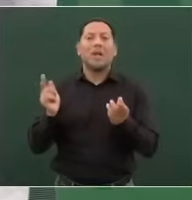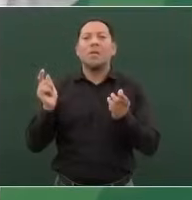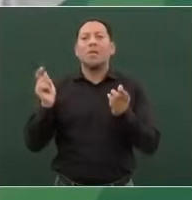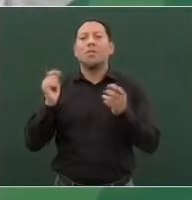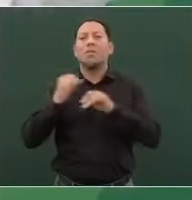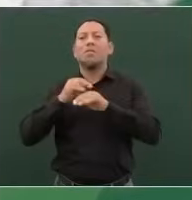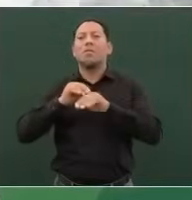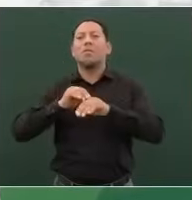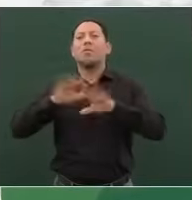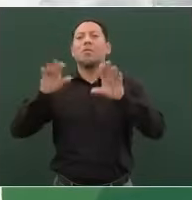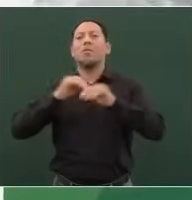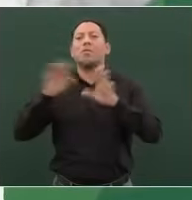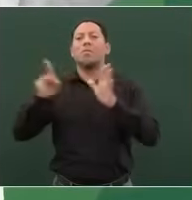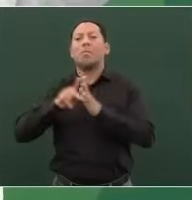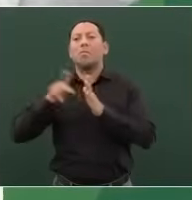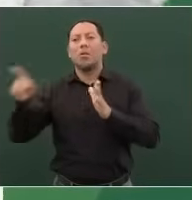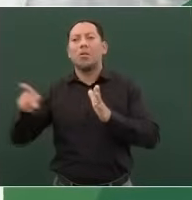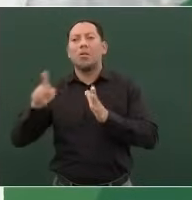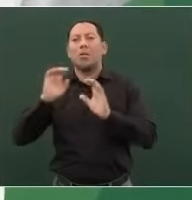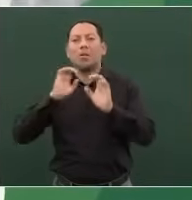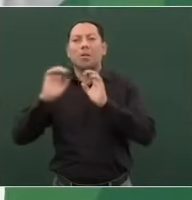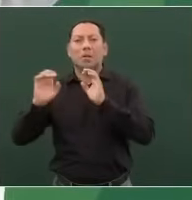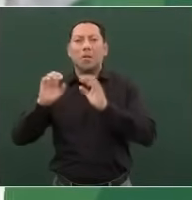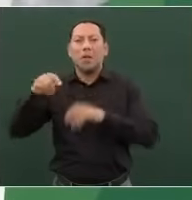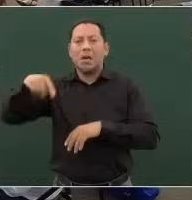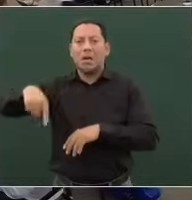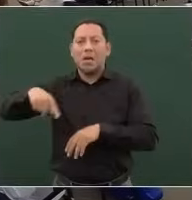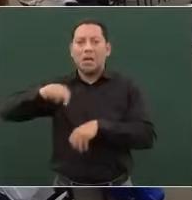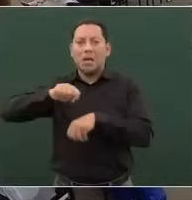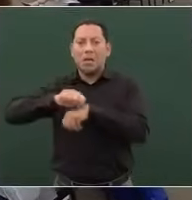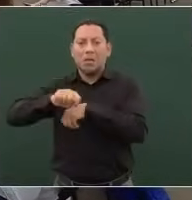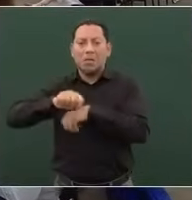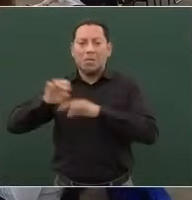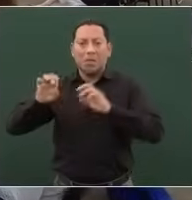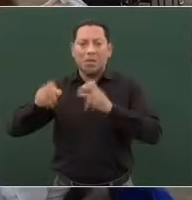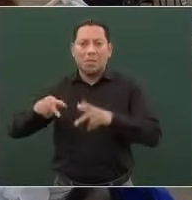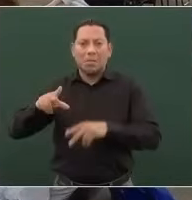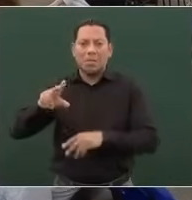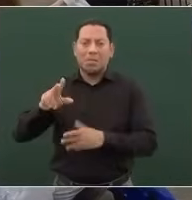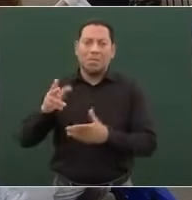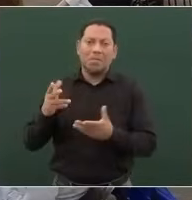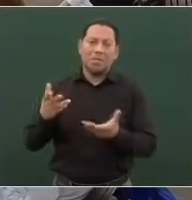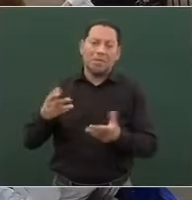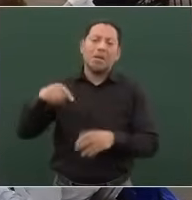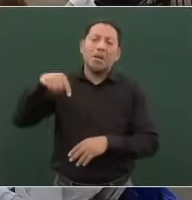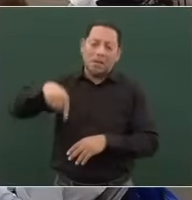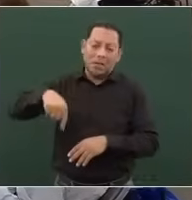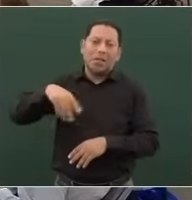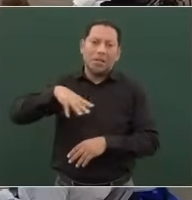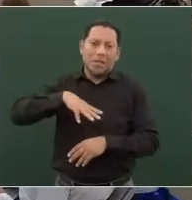aquí, a los de Tapachula ni a los de Chiapas. Aquí hay